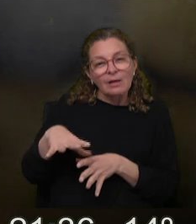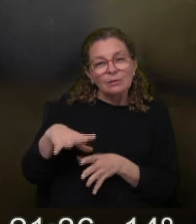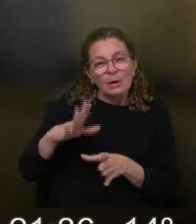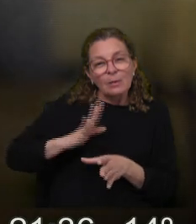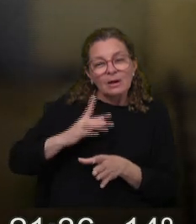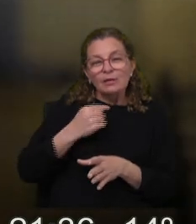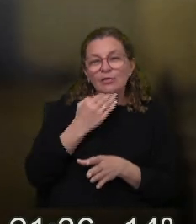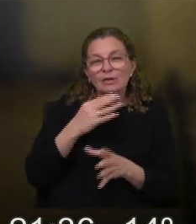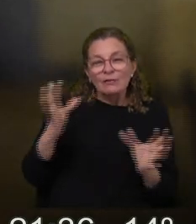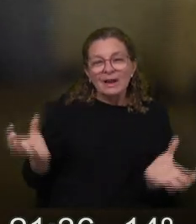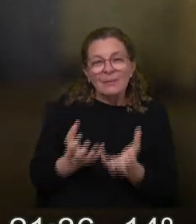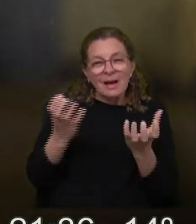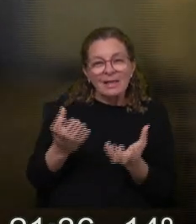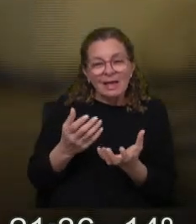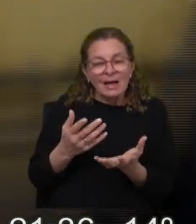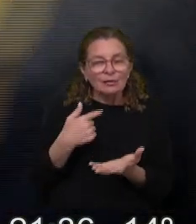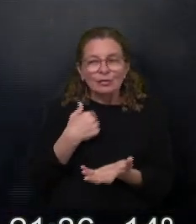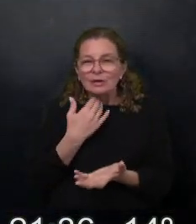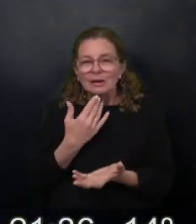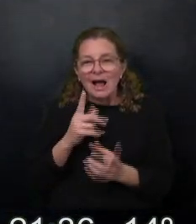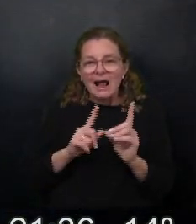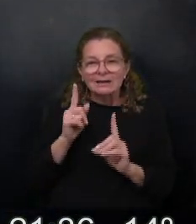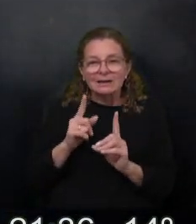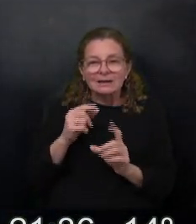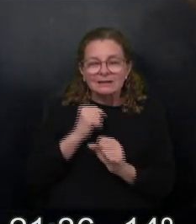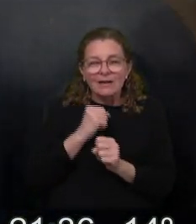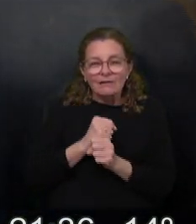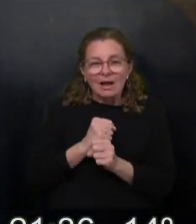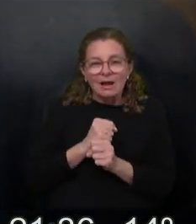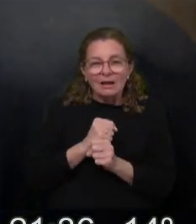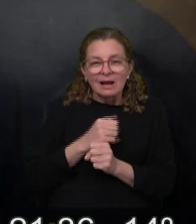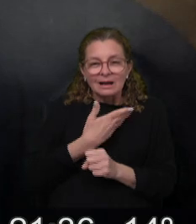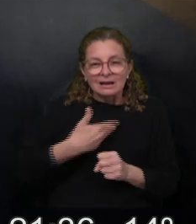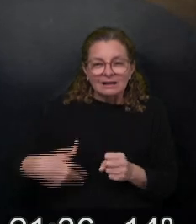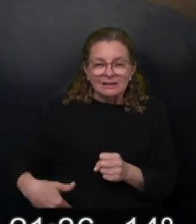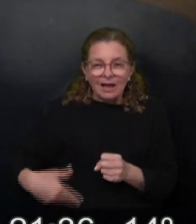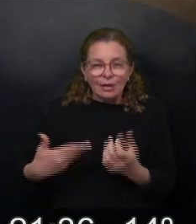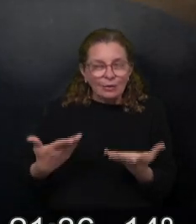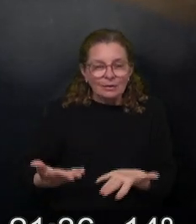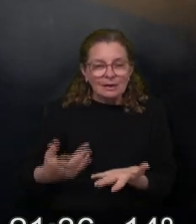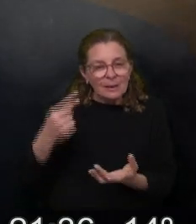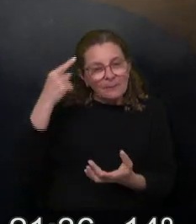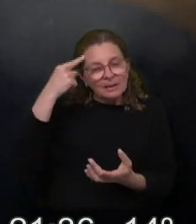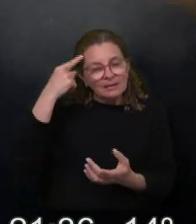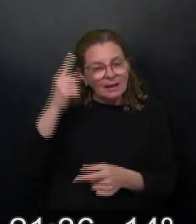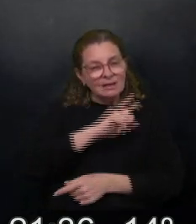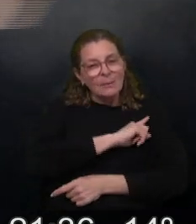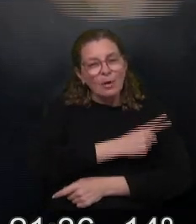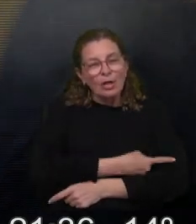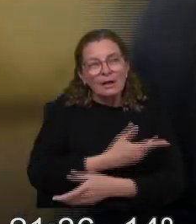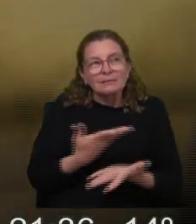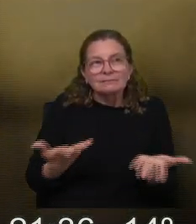no sé, que fue quemada, para tener que representar a alguien que trabaja en la burocracia del Estado y cree que desde ahí tiene poder, yo creo